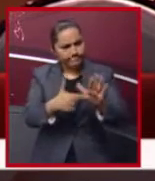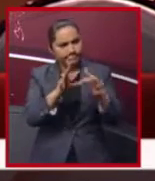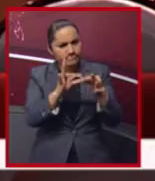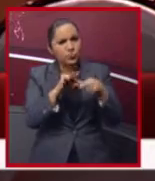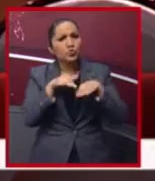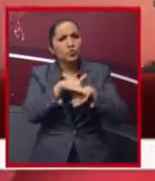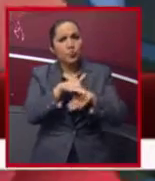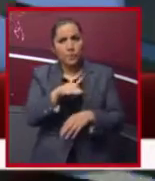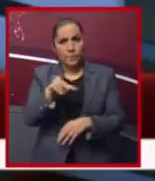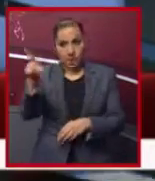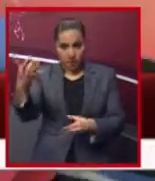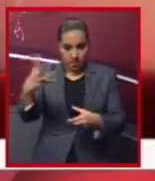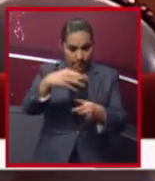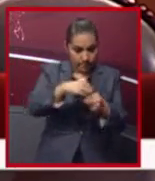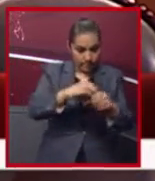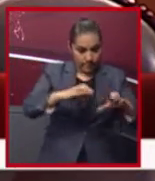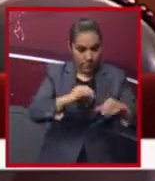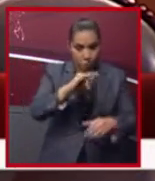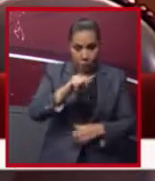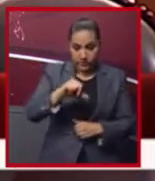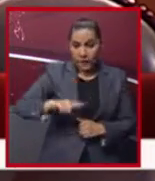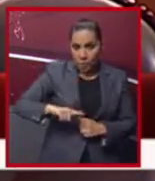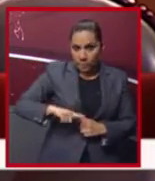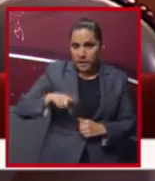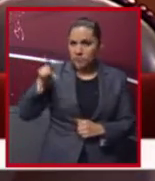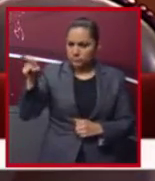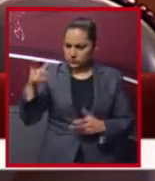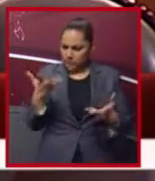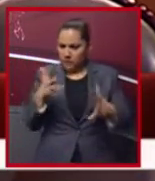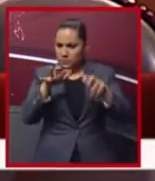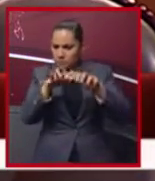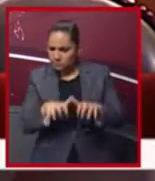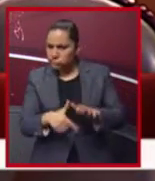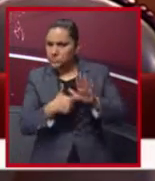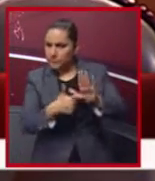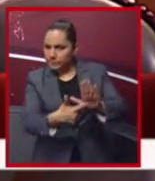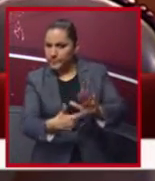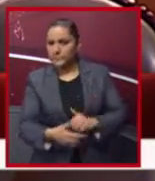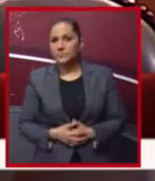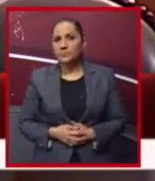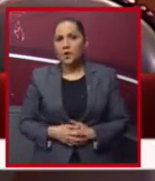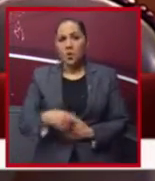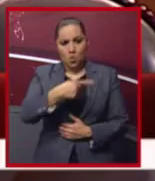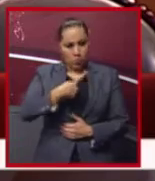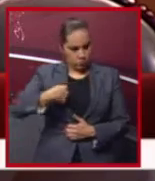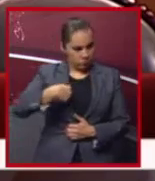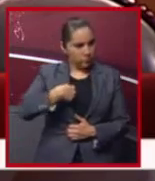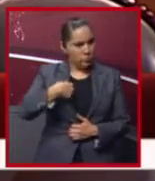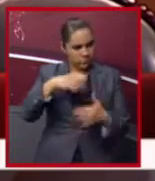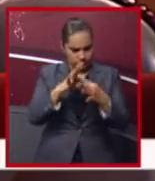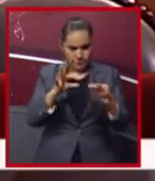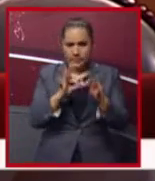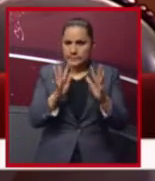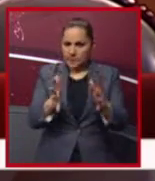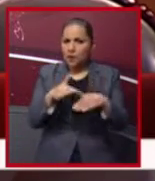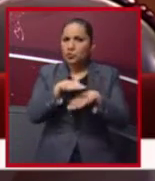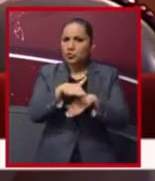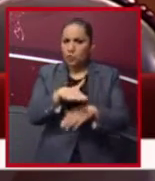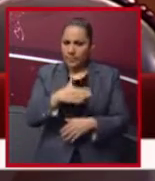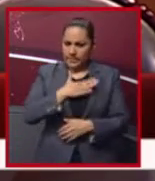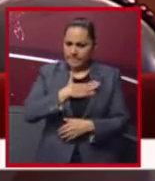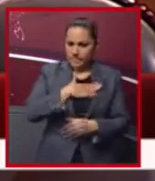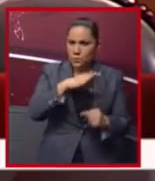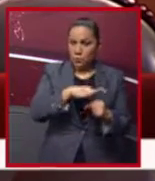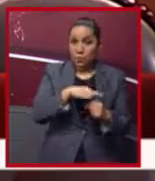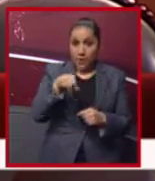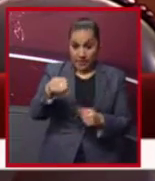la Junta de Gobierno. Hemos hablado sobre nuestro voto. Yo voté en contra en el dictamen.